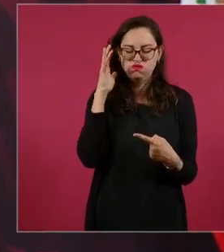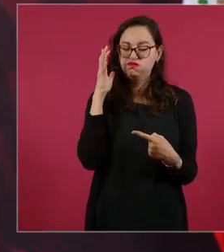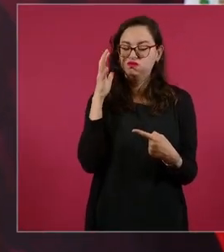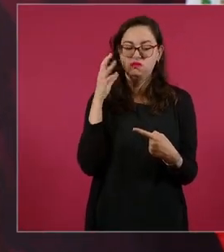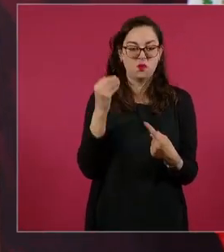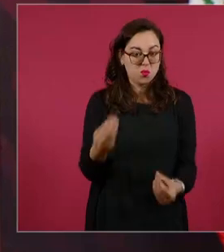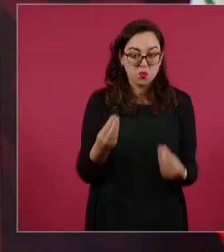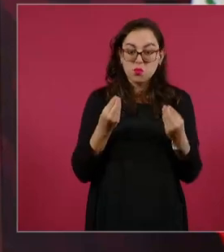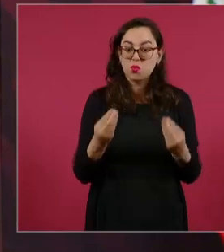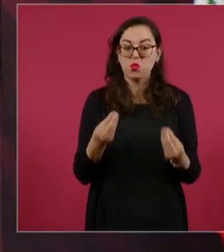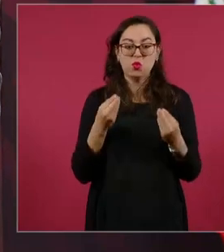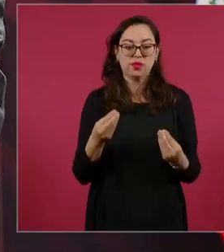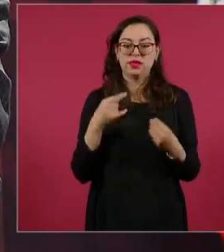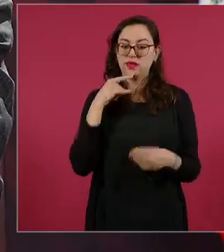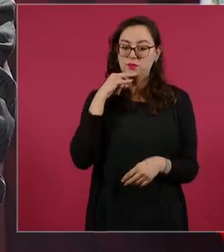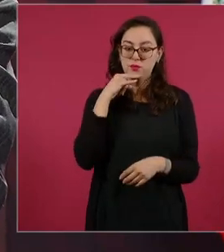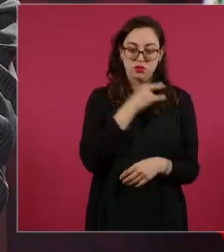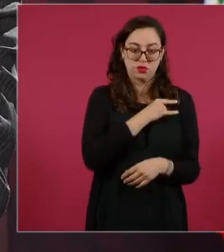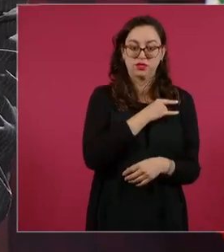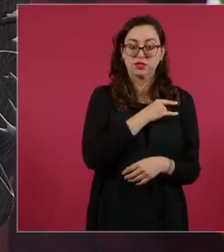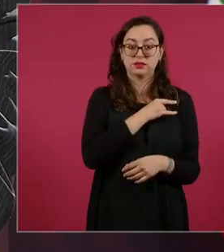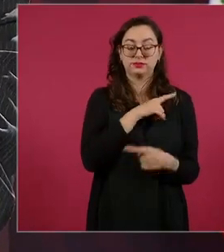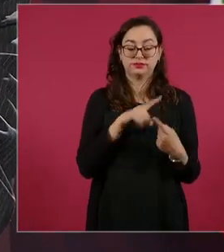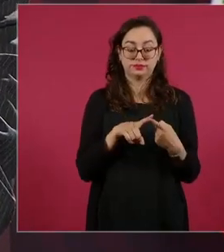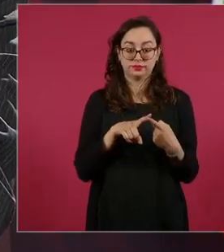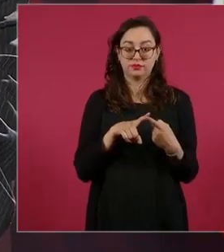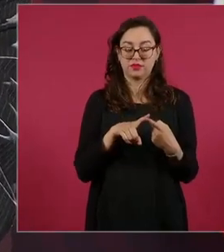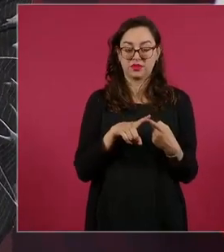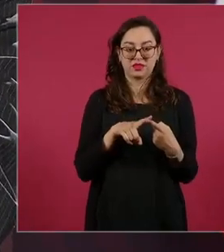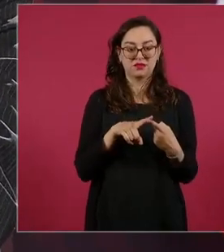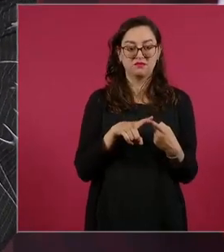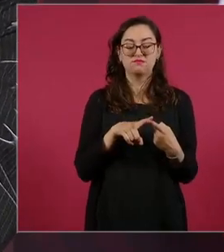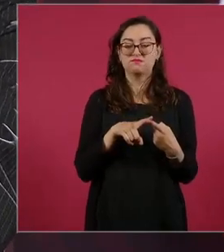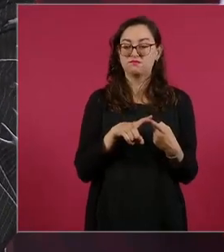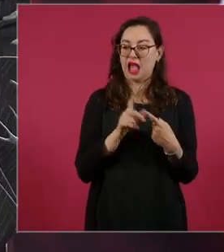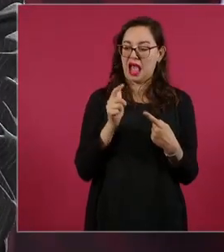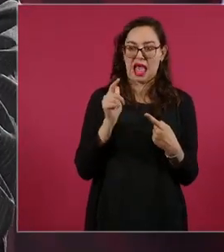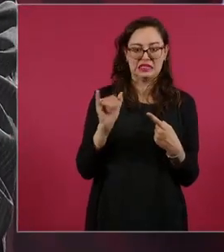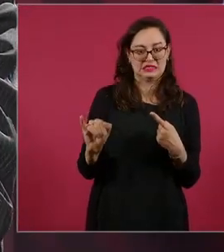esa es una característica su doctrina es la hipocresía